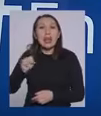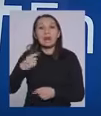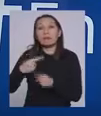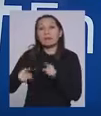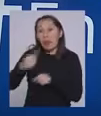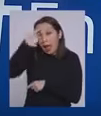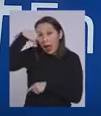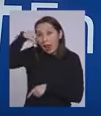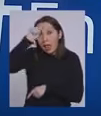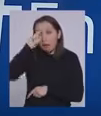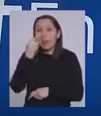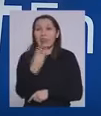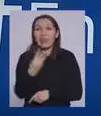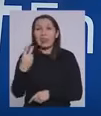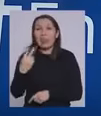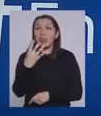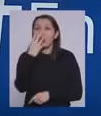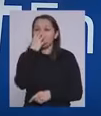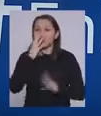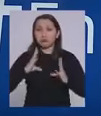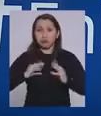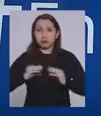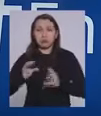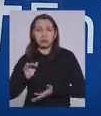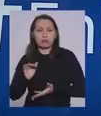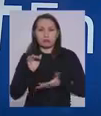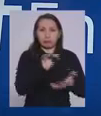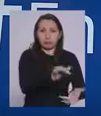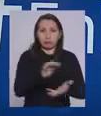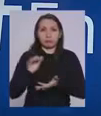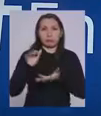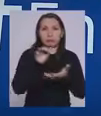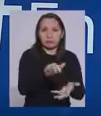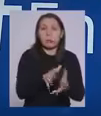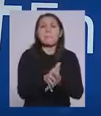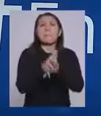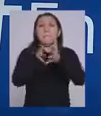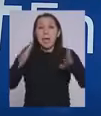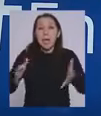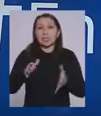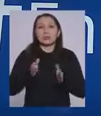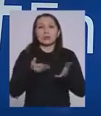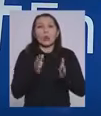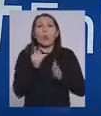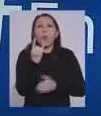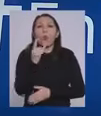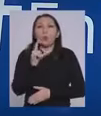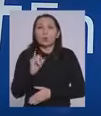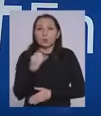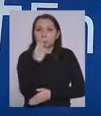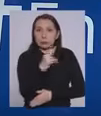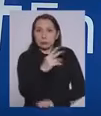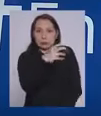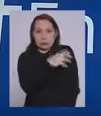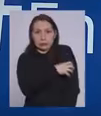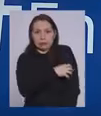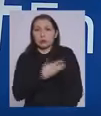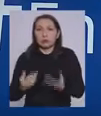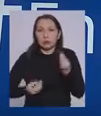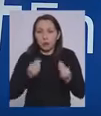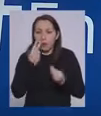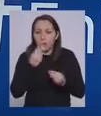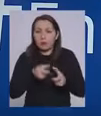Estamos enviando 32 ventiladores para aumentar la capacidad de unidades de cuidado intensivos de esa región. ¿Por qué? Porque